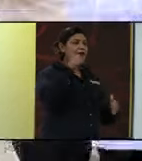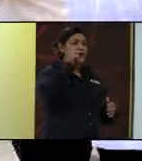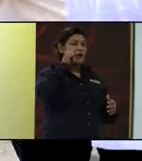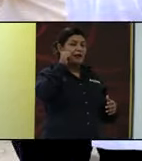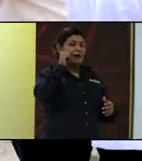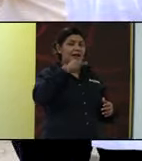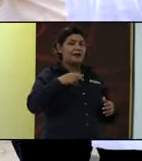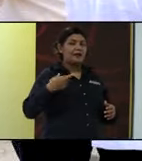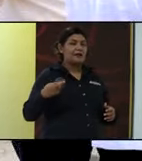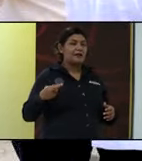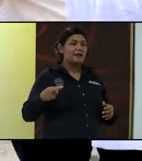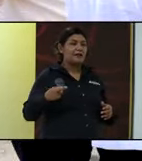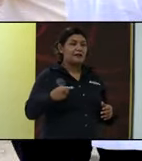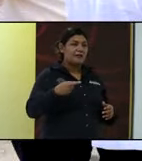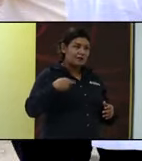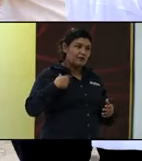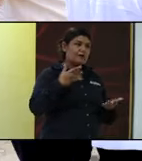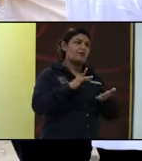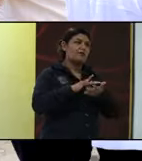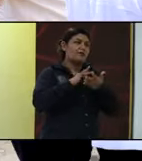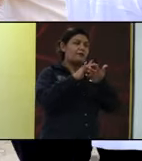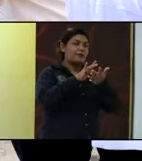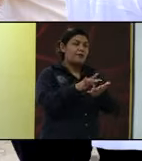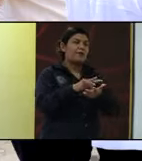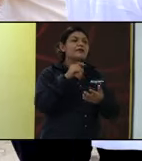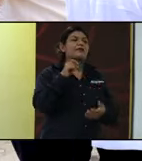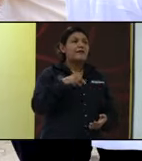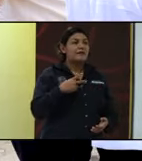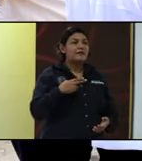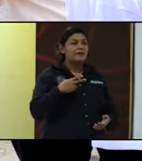Río Tamiahua, los apoyamos también